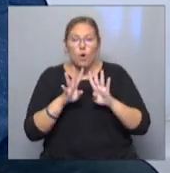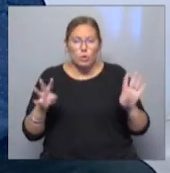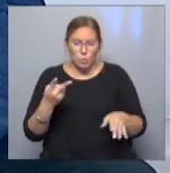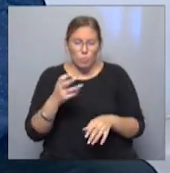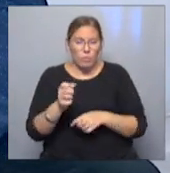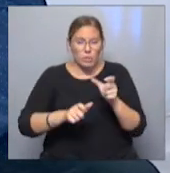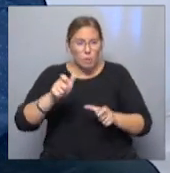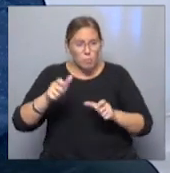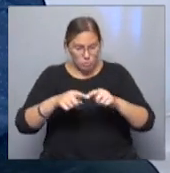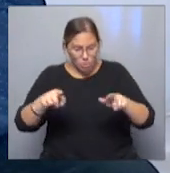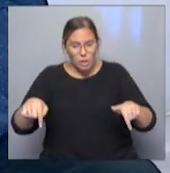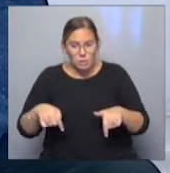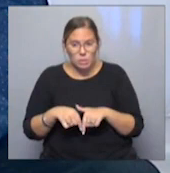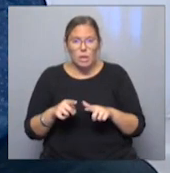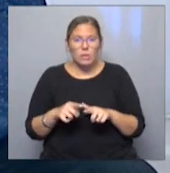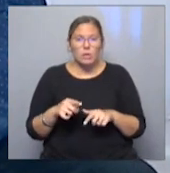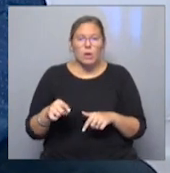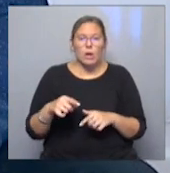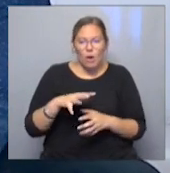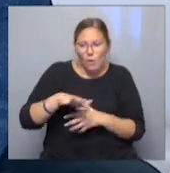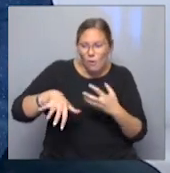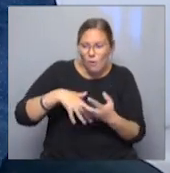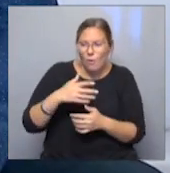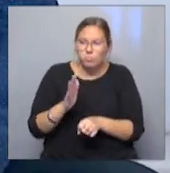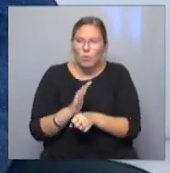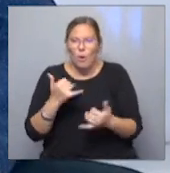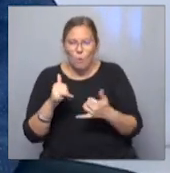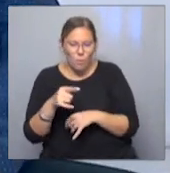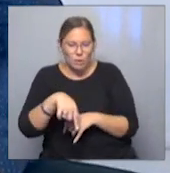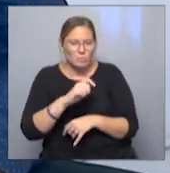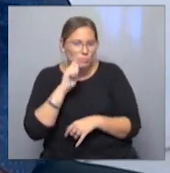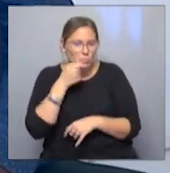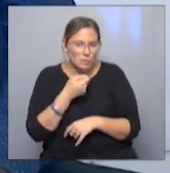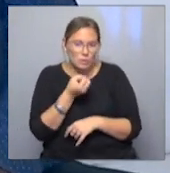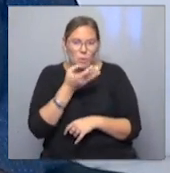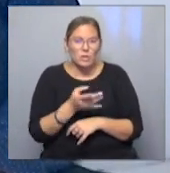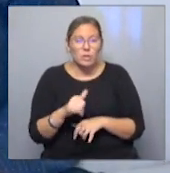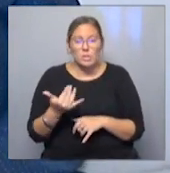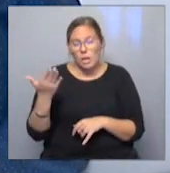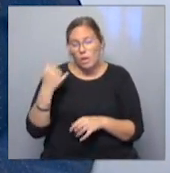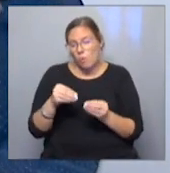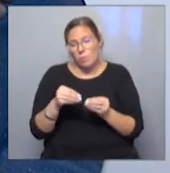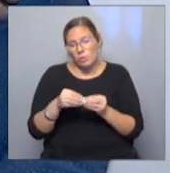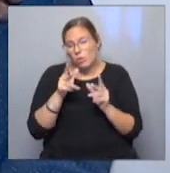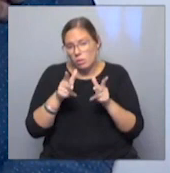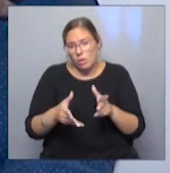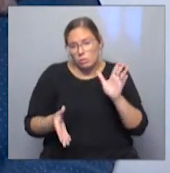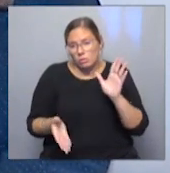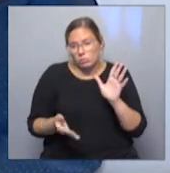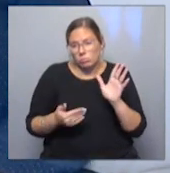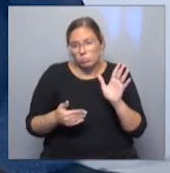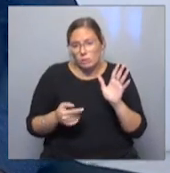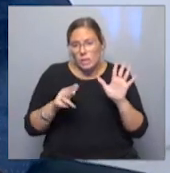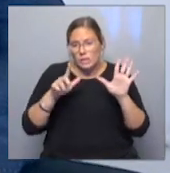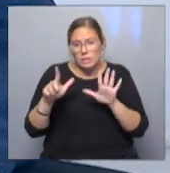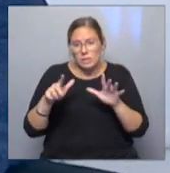arriba, está buenísimo, estuvo con jugar todo eso, está muy bueno. Ya lo dijeron todos mis compañeros, el